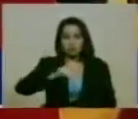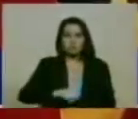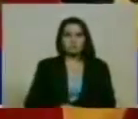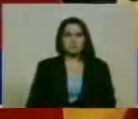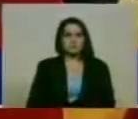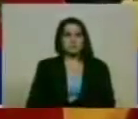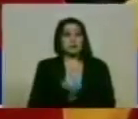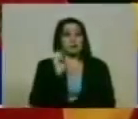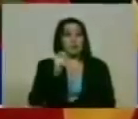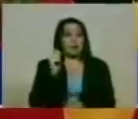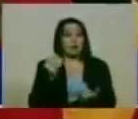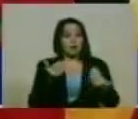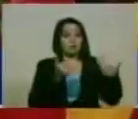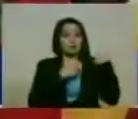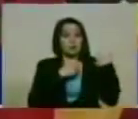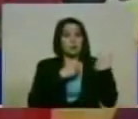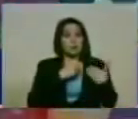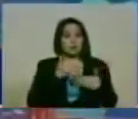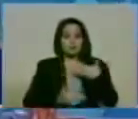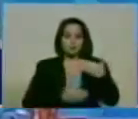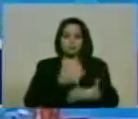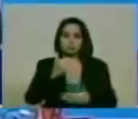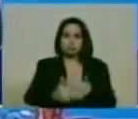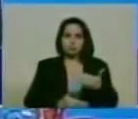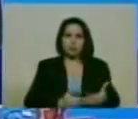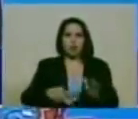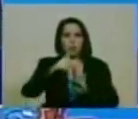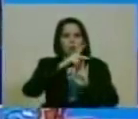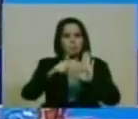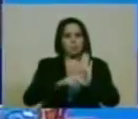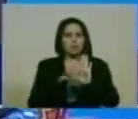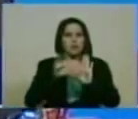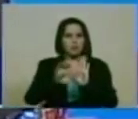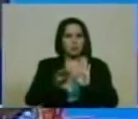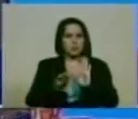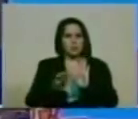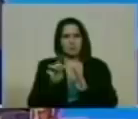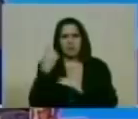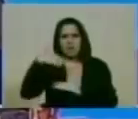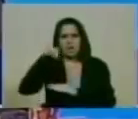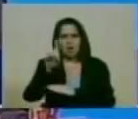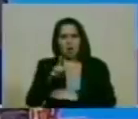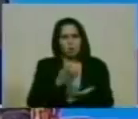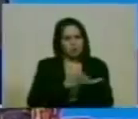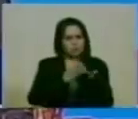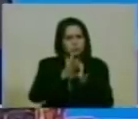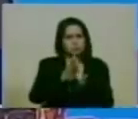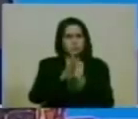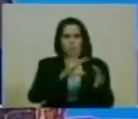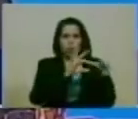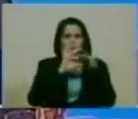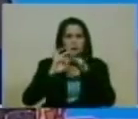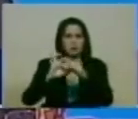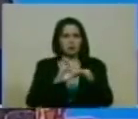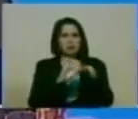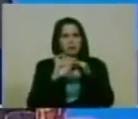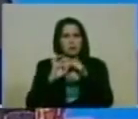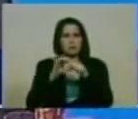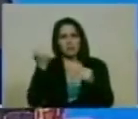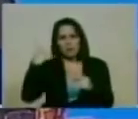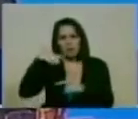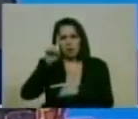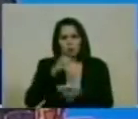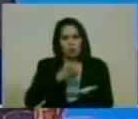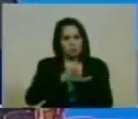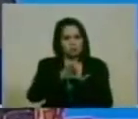la tarea que les dejo. Vamos a avanzar con el plan de la patria en una sola línea unitaria y en una sola línea